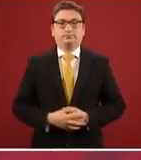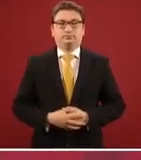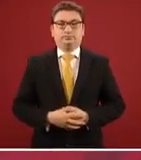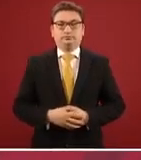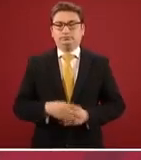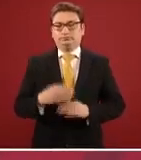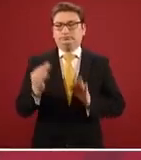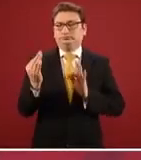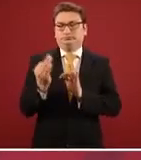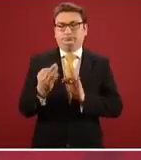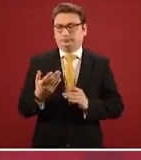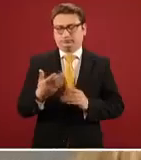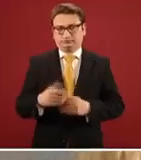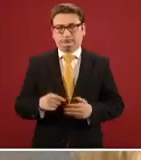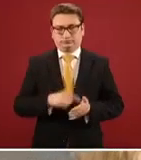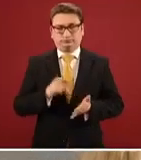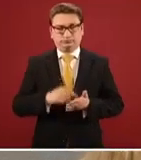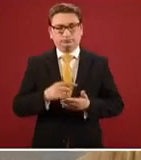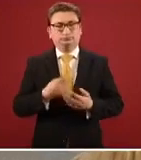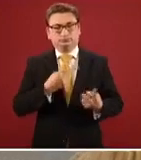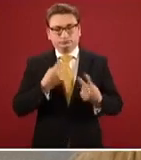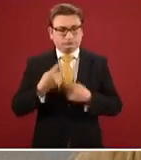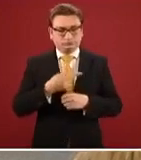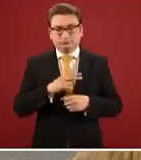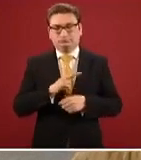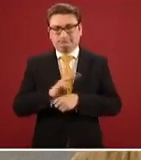relativamente cerca y atento a todo